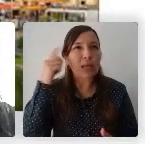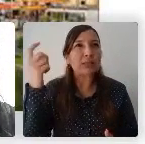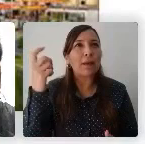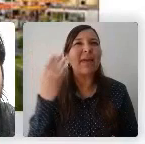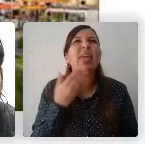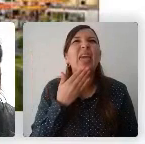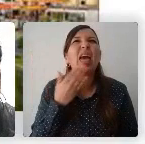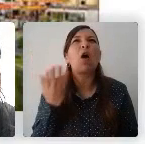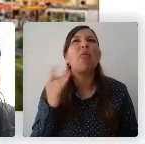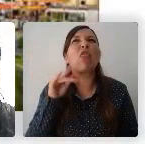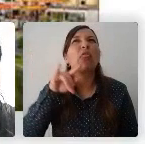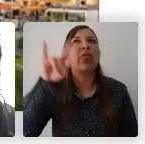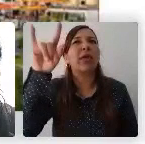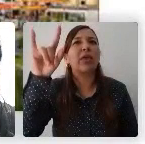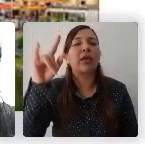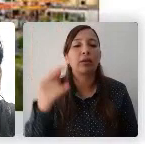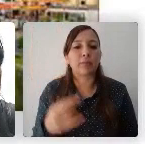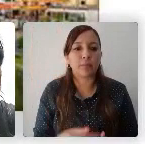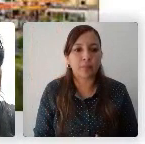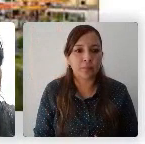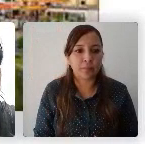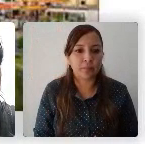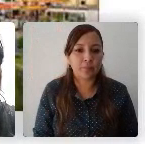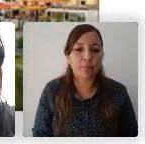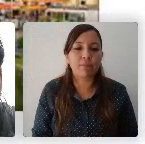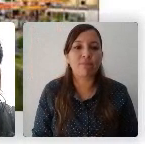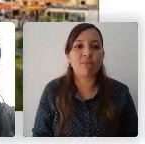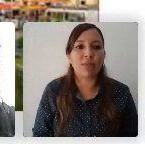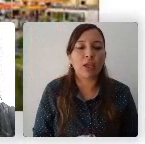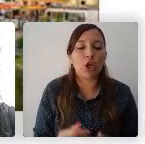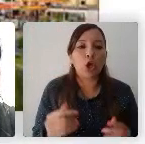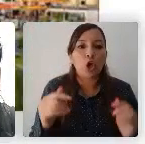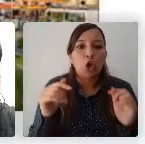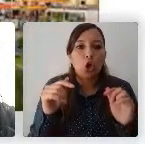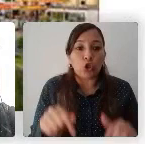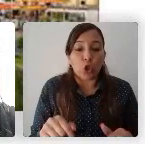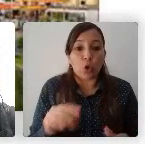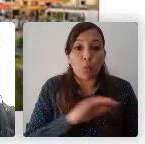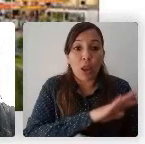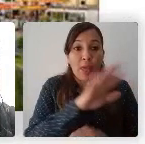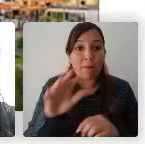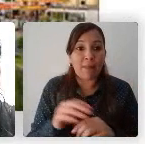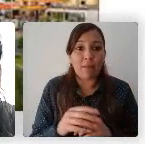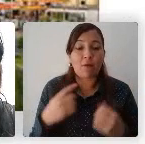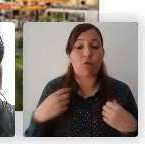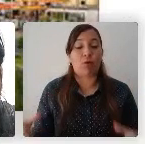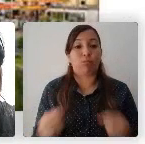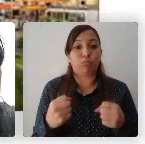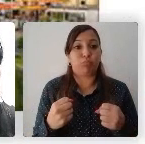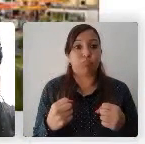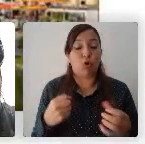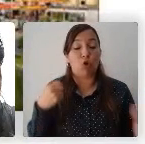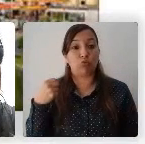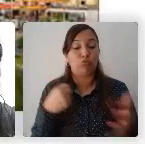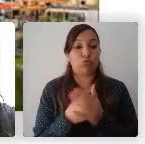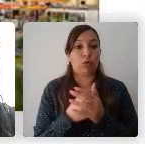desde ya no la teníamos mapeada, nos tomó muy fuertemente a toda la actividad, a todo el sector turístico.